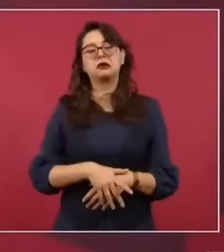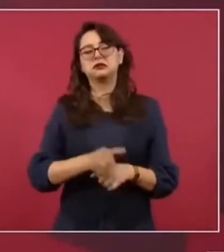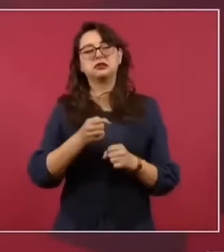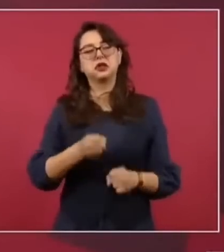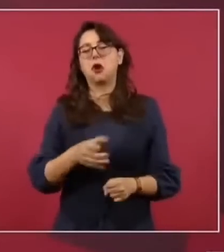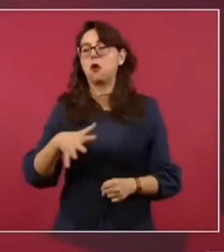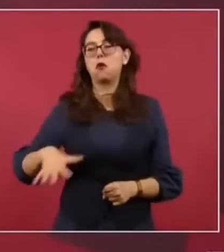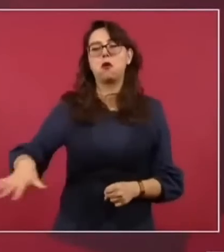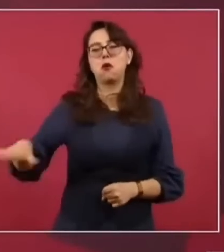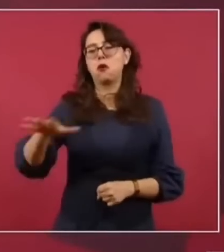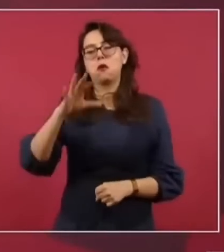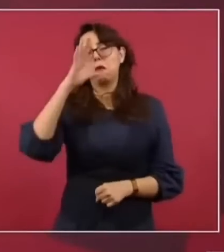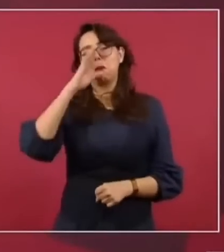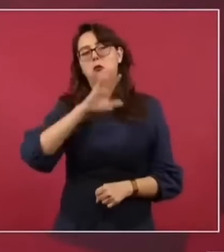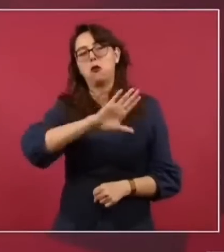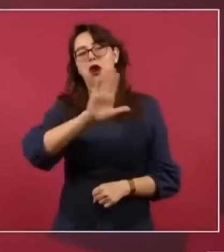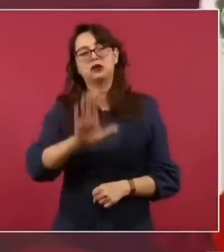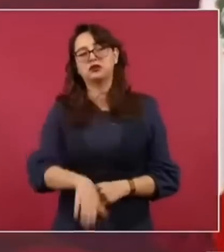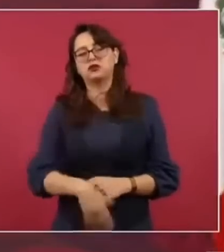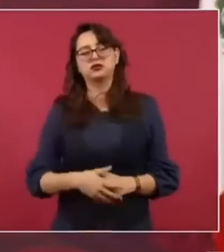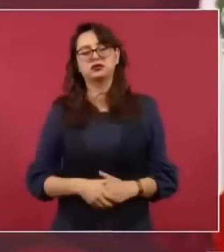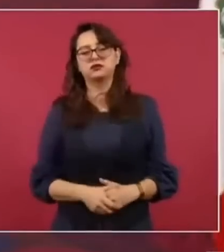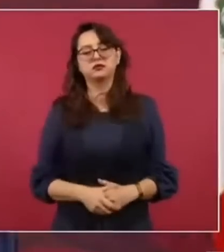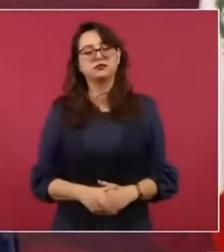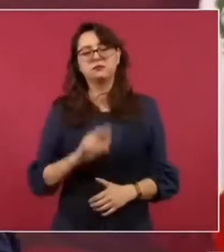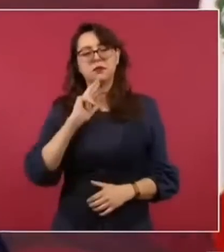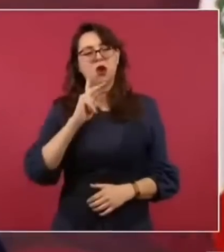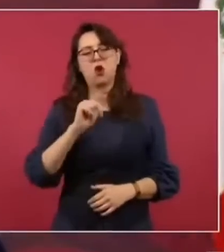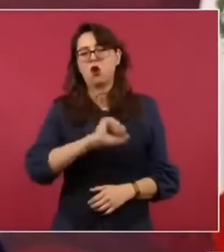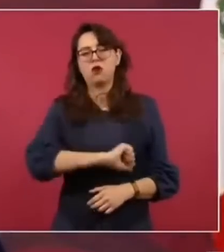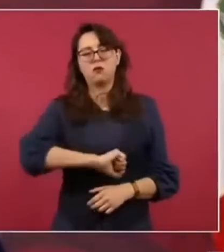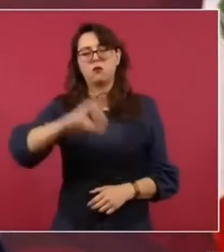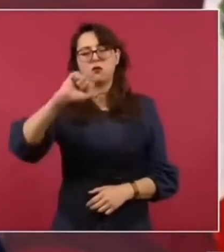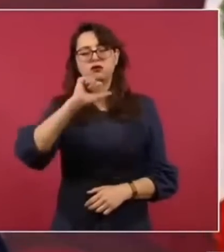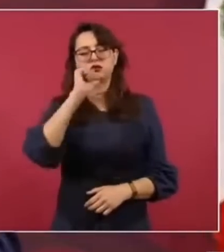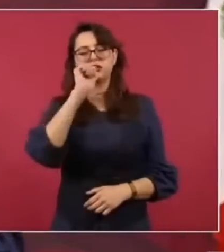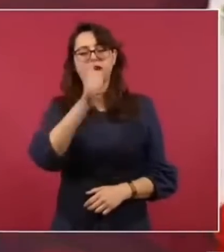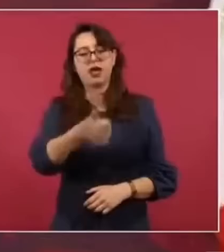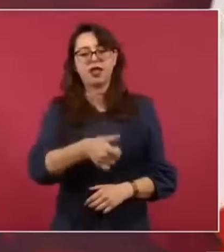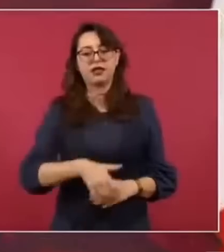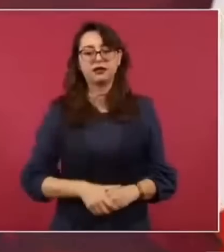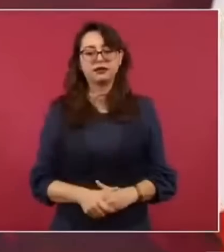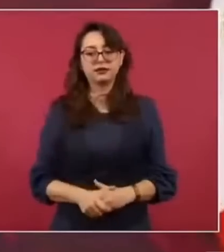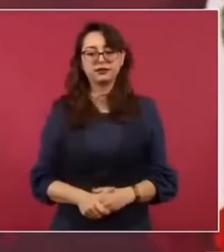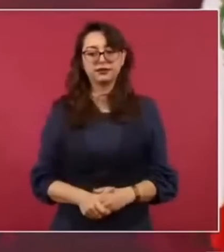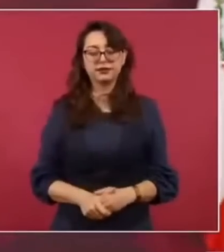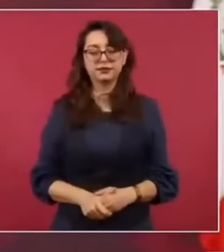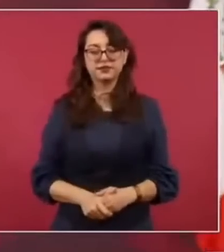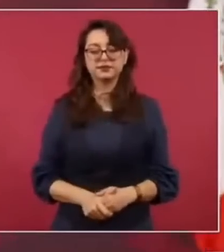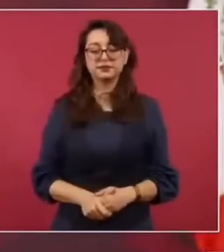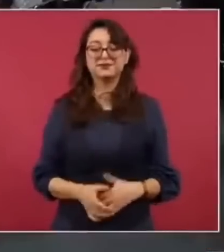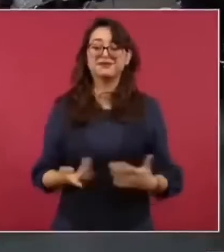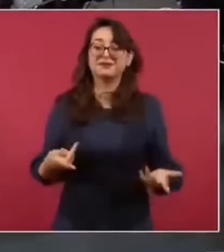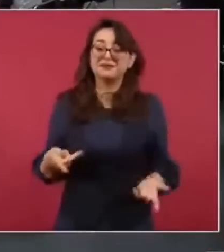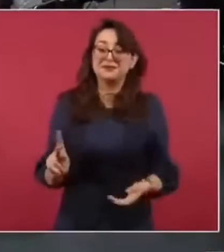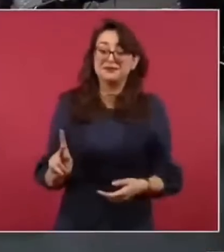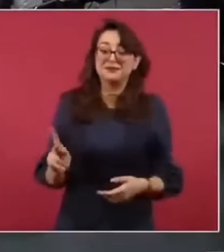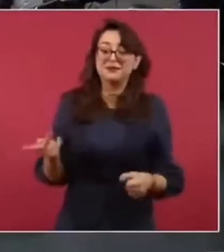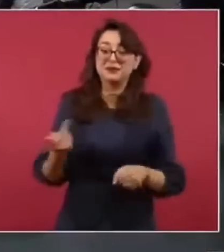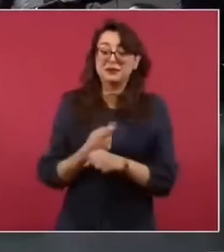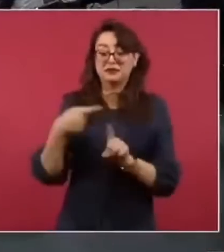Entonces mejor no les devuelva nada, que no aumente. Pero ya lo